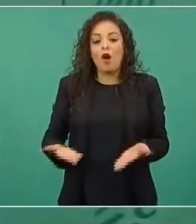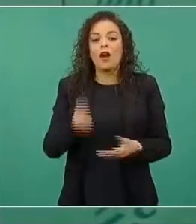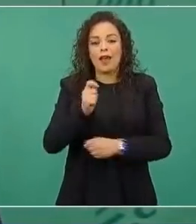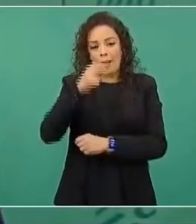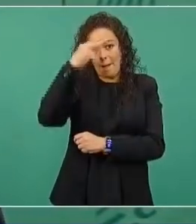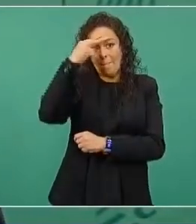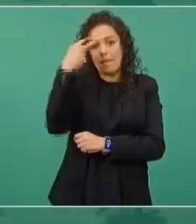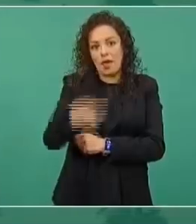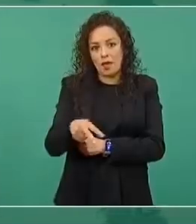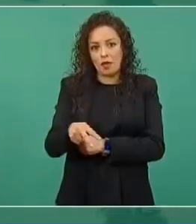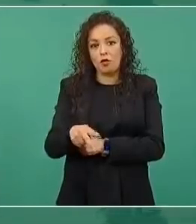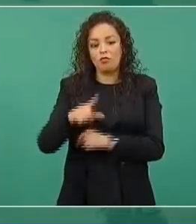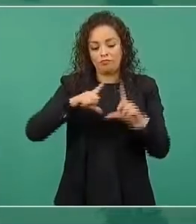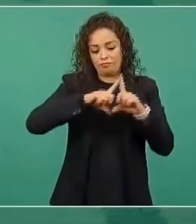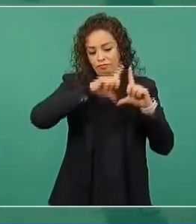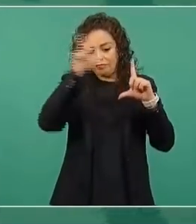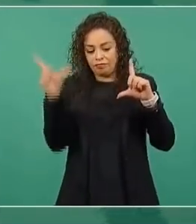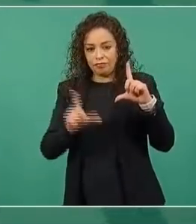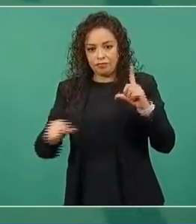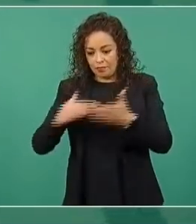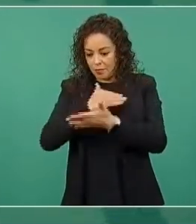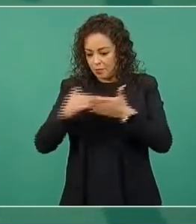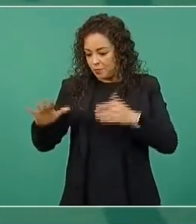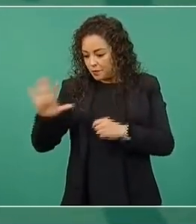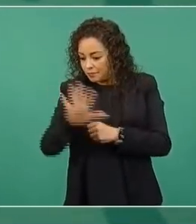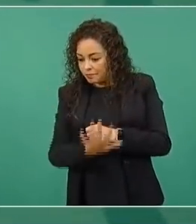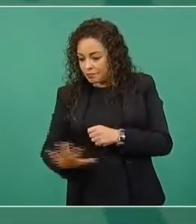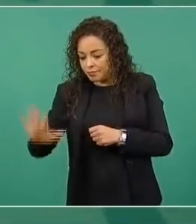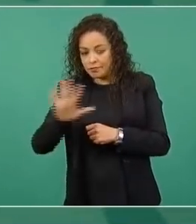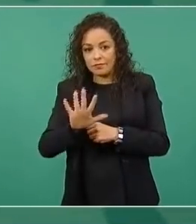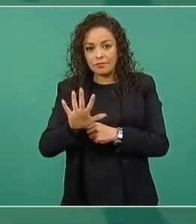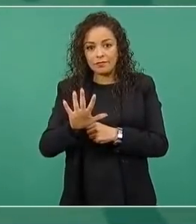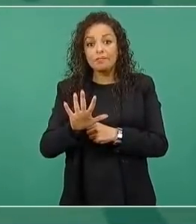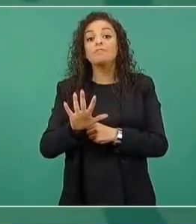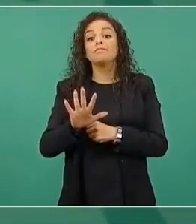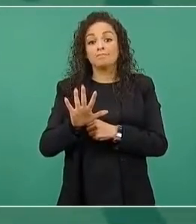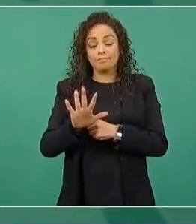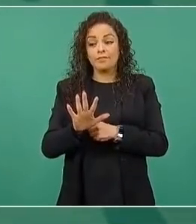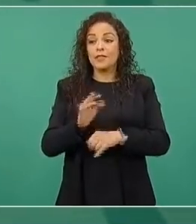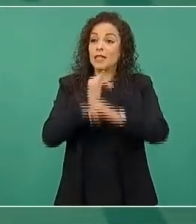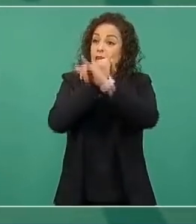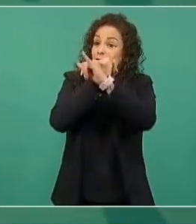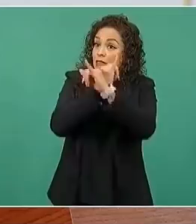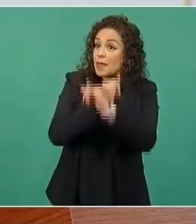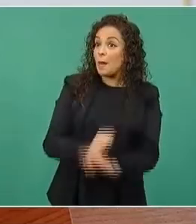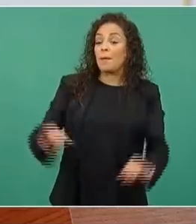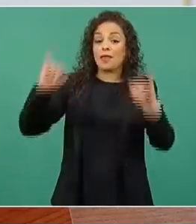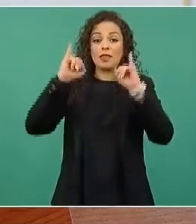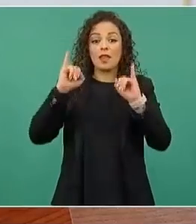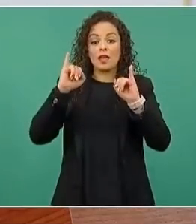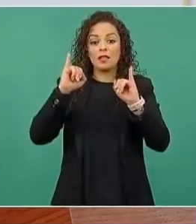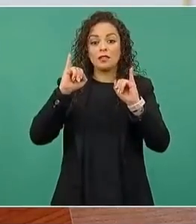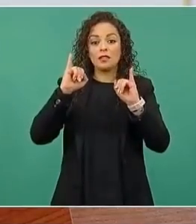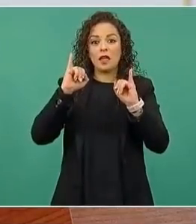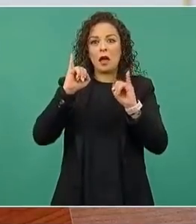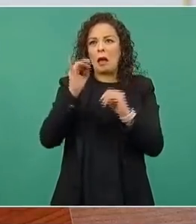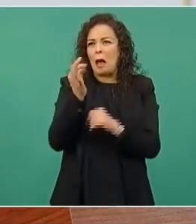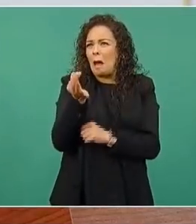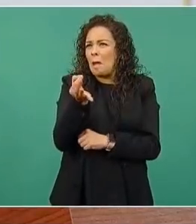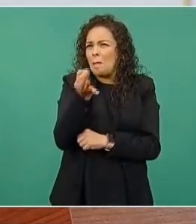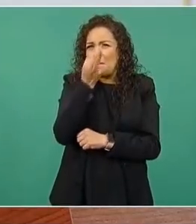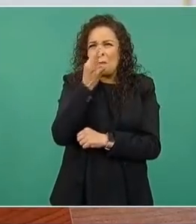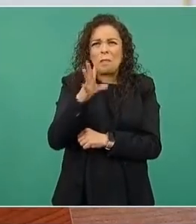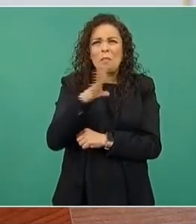territorio mesoamericano, en la independencia apenas habían 7 millones.